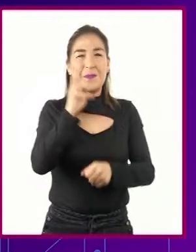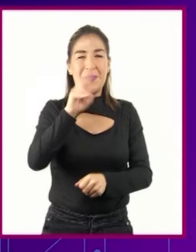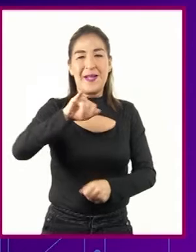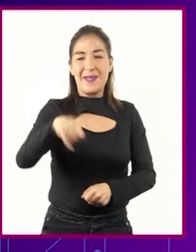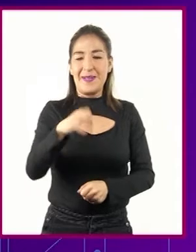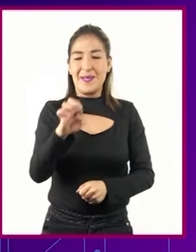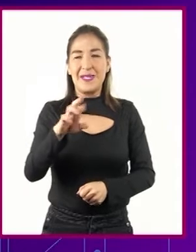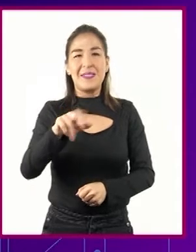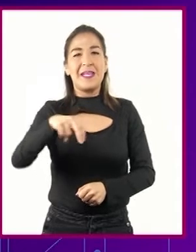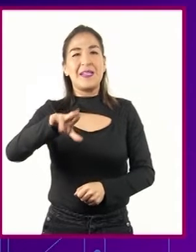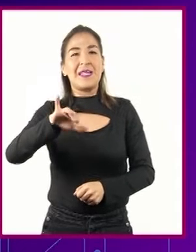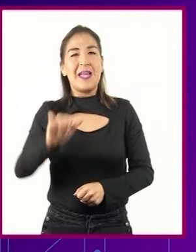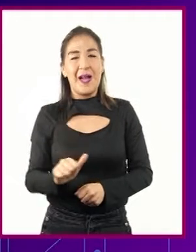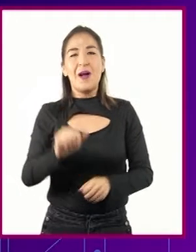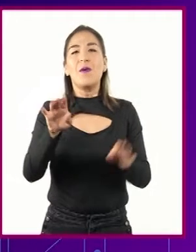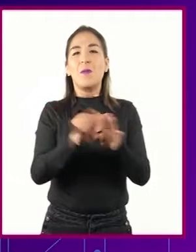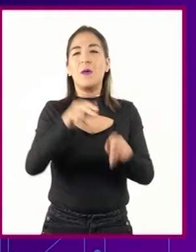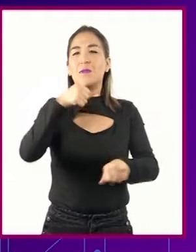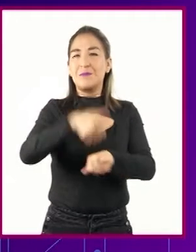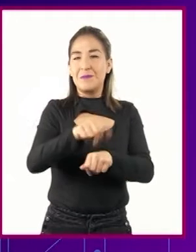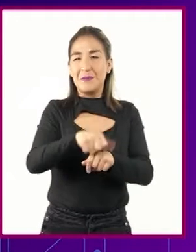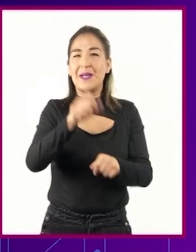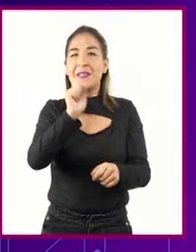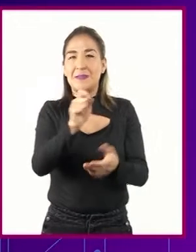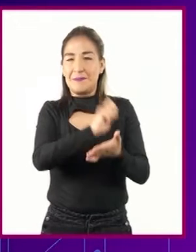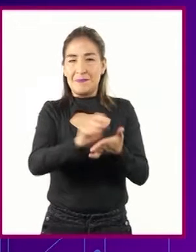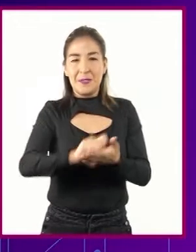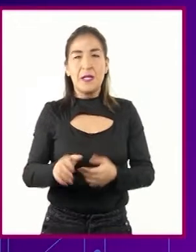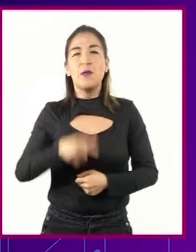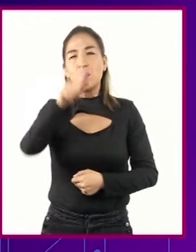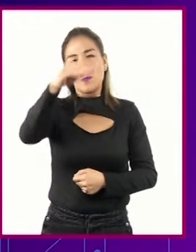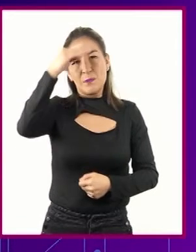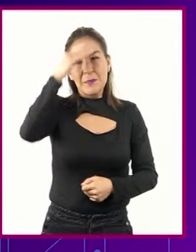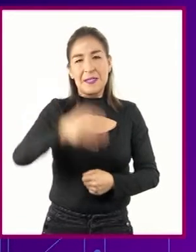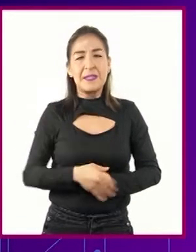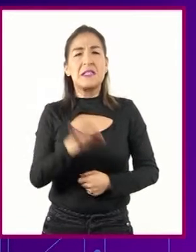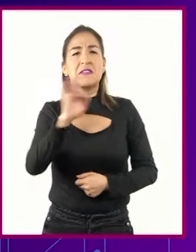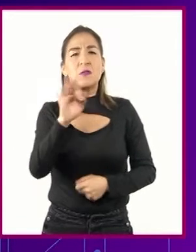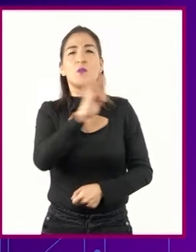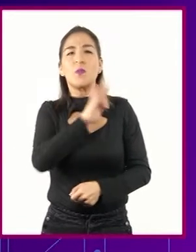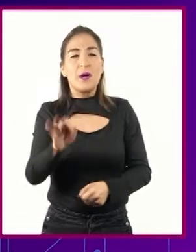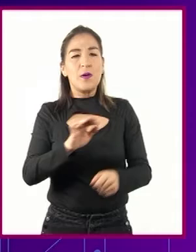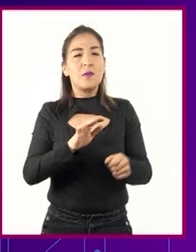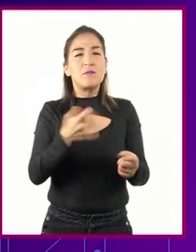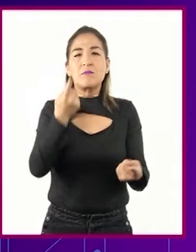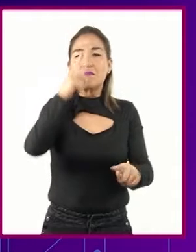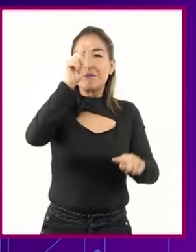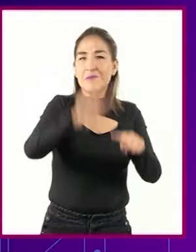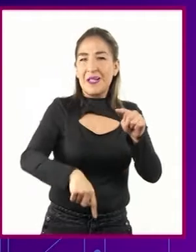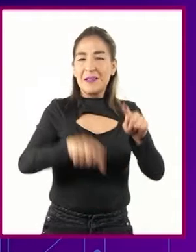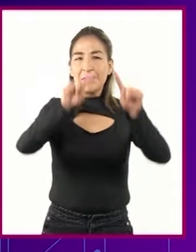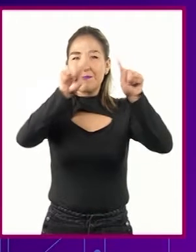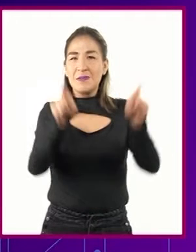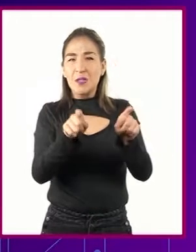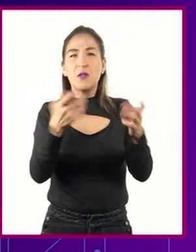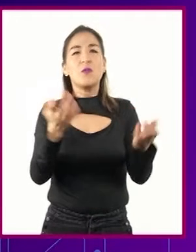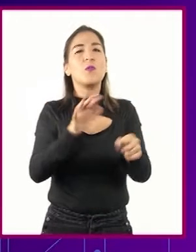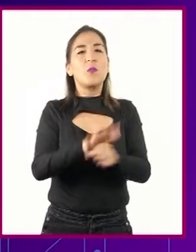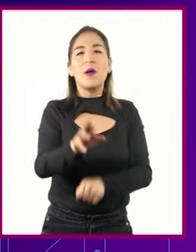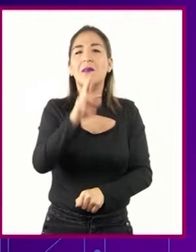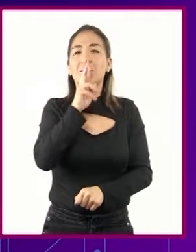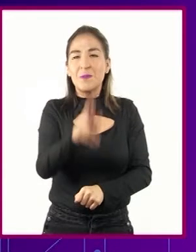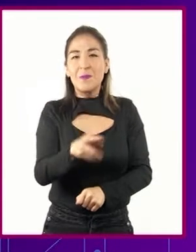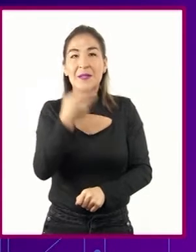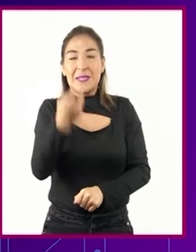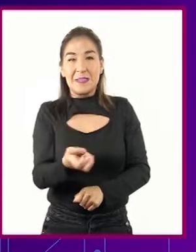operaciones, reflexionemos. ¿En algún caso se podría omitir los paréntesis y el resultado de las